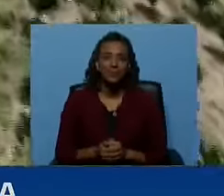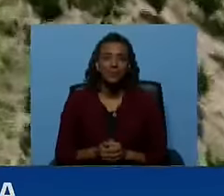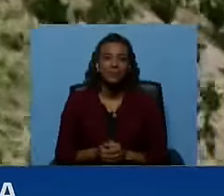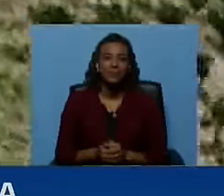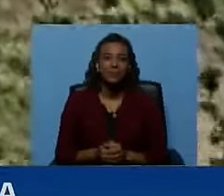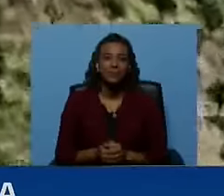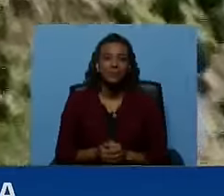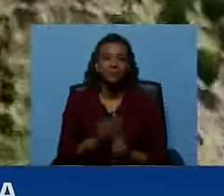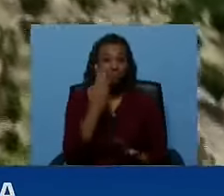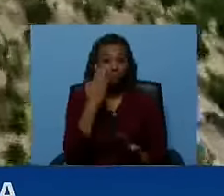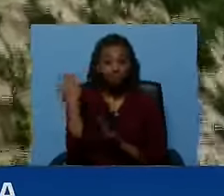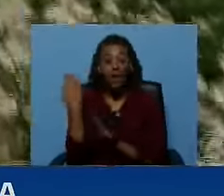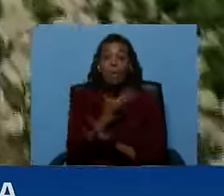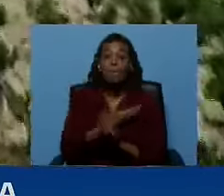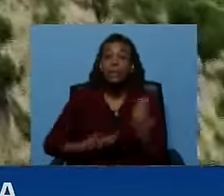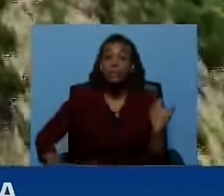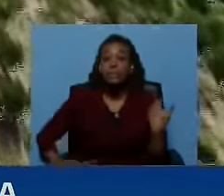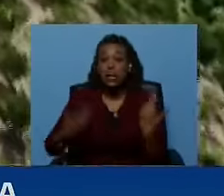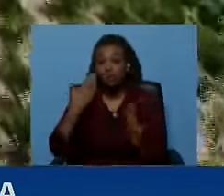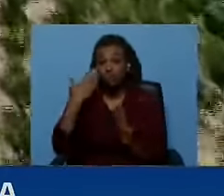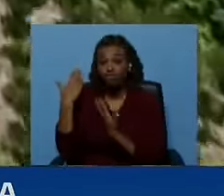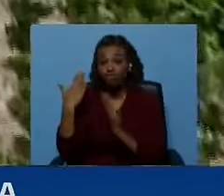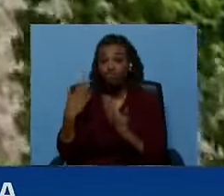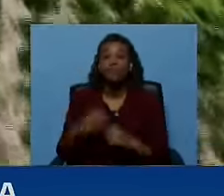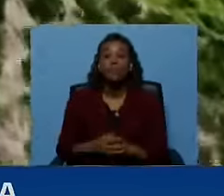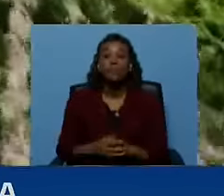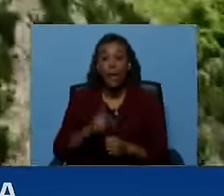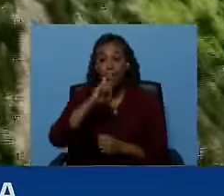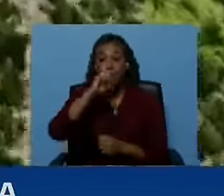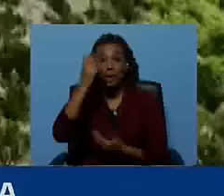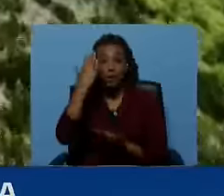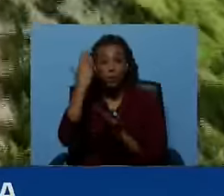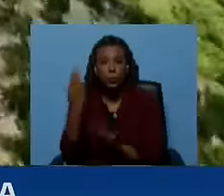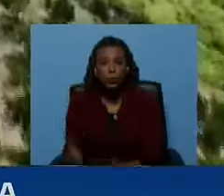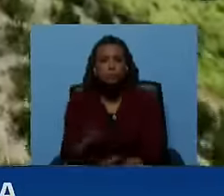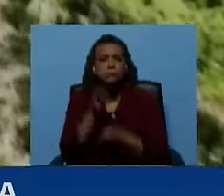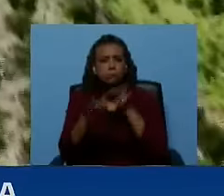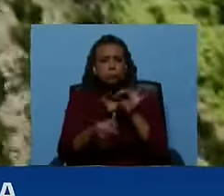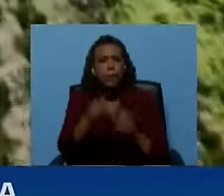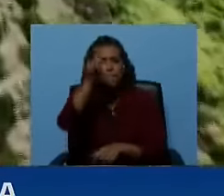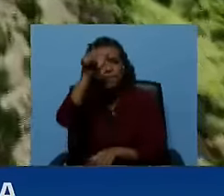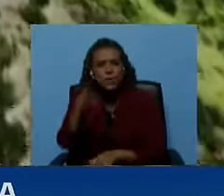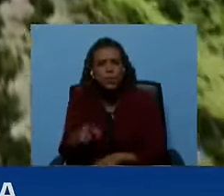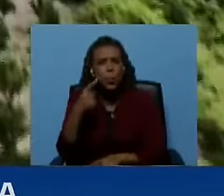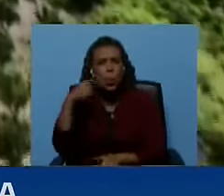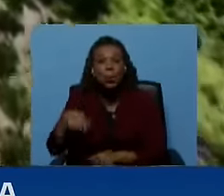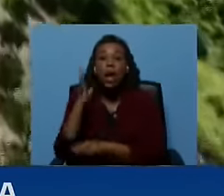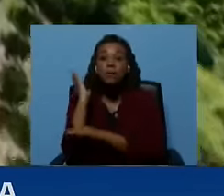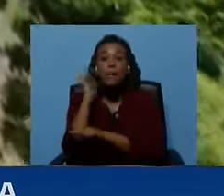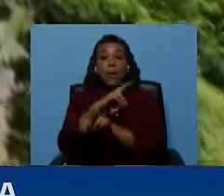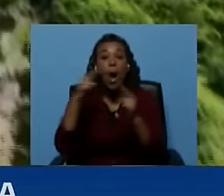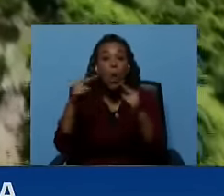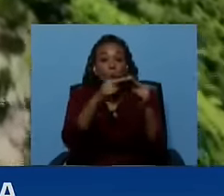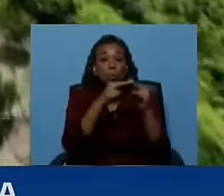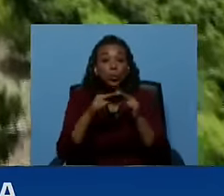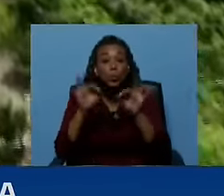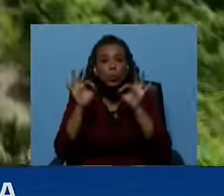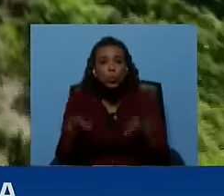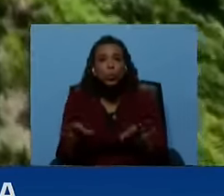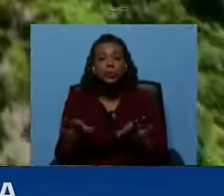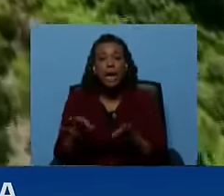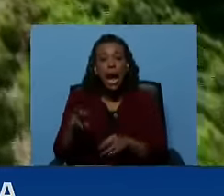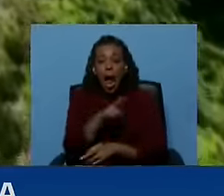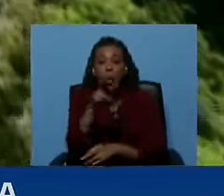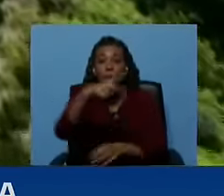escuchando al presidente de la república constitucional de Venezuela Nicolás Maduro moros quien en una asamblea con la comuna la